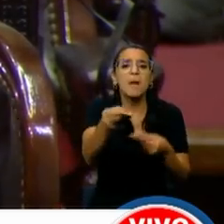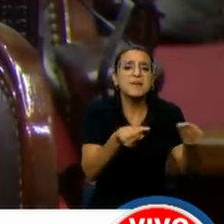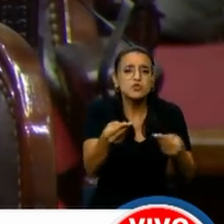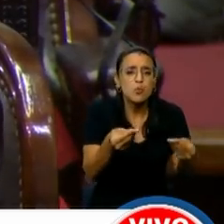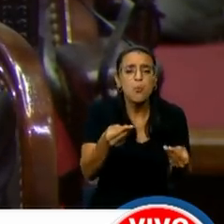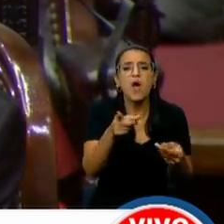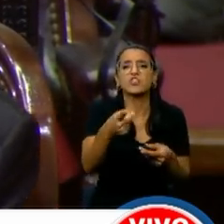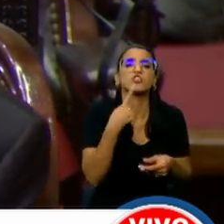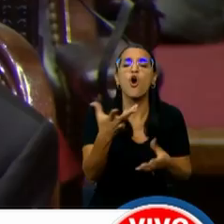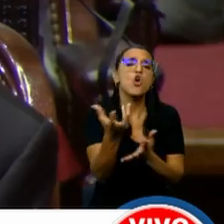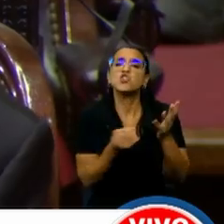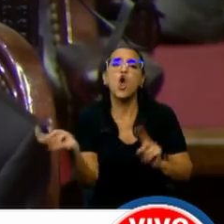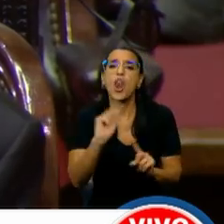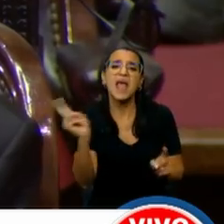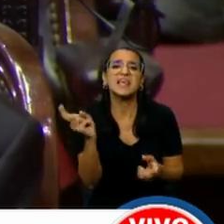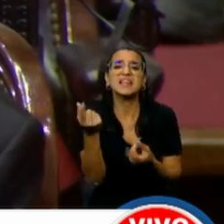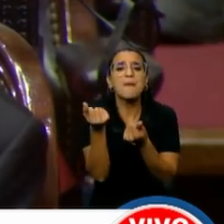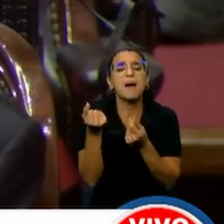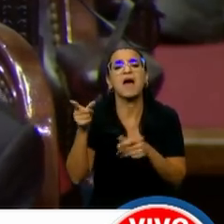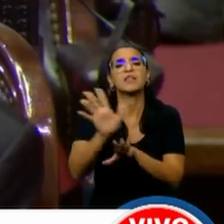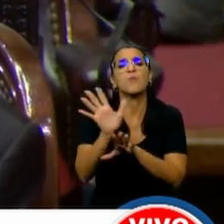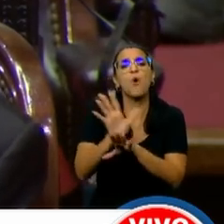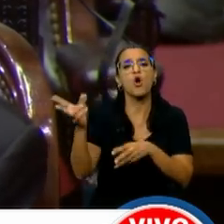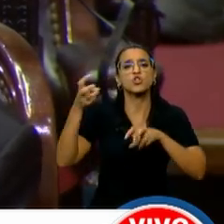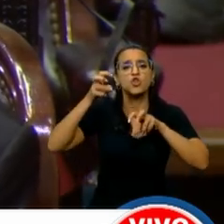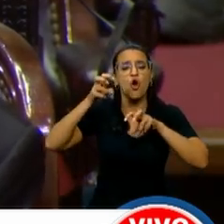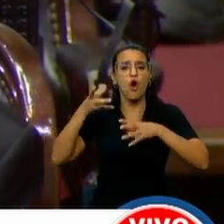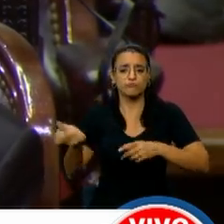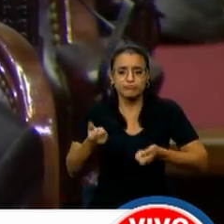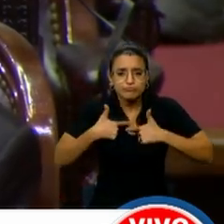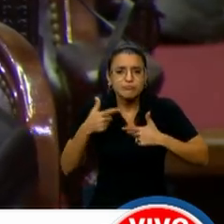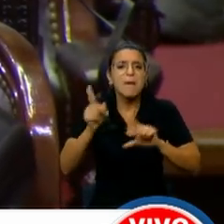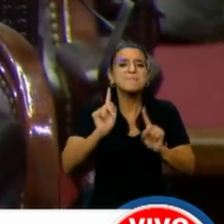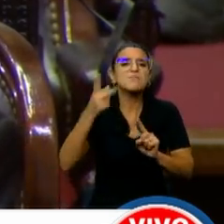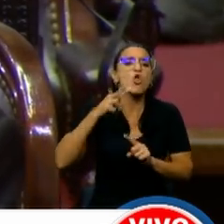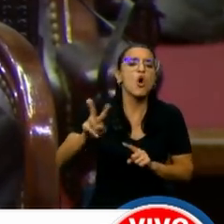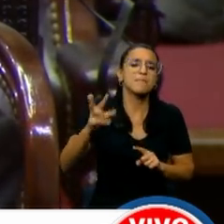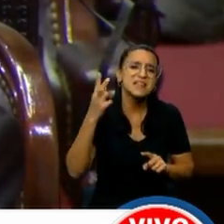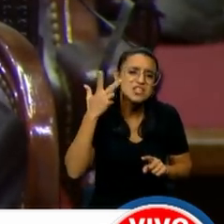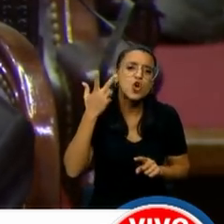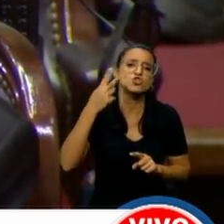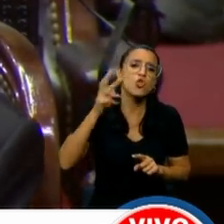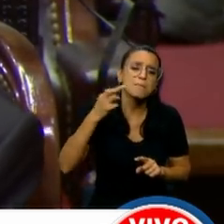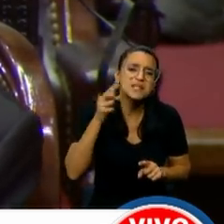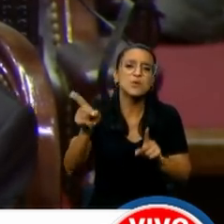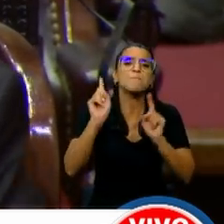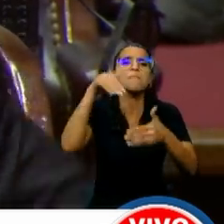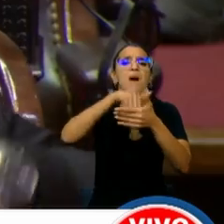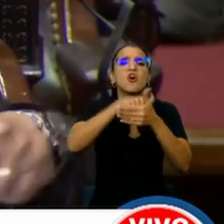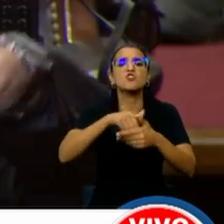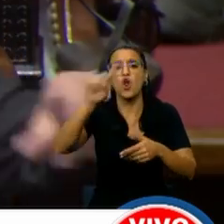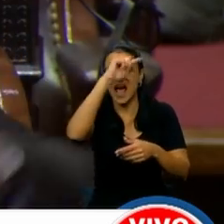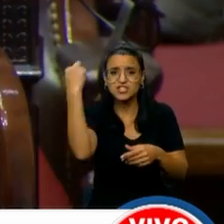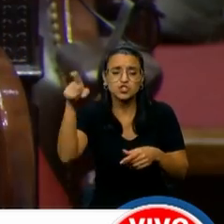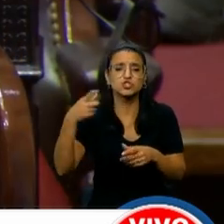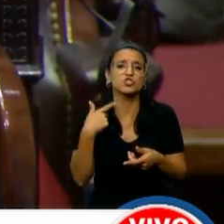que no le quitó patrimonio a la banca pública como lo hicieron en el 2018 y 2019 en el caso del banco nación que lo